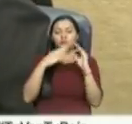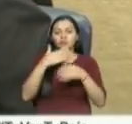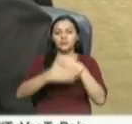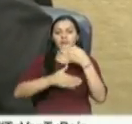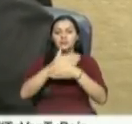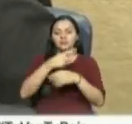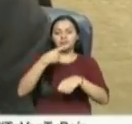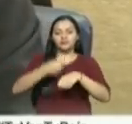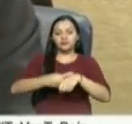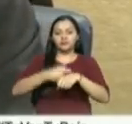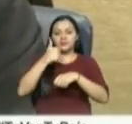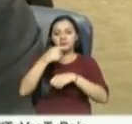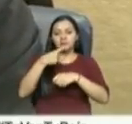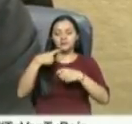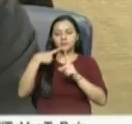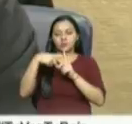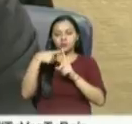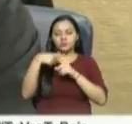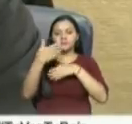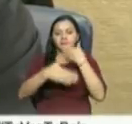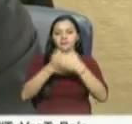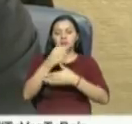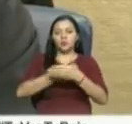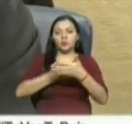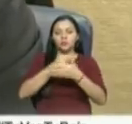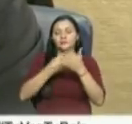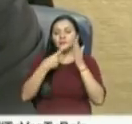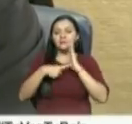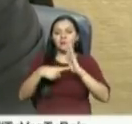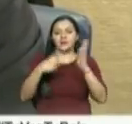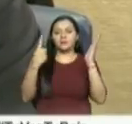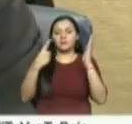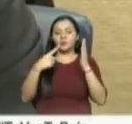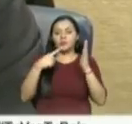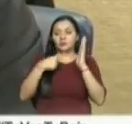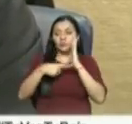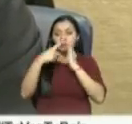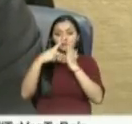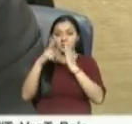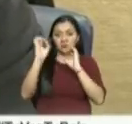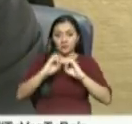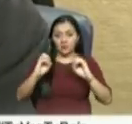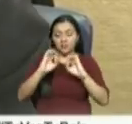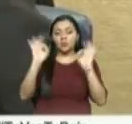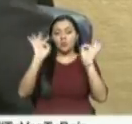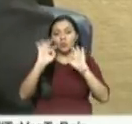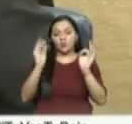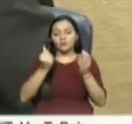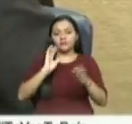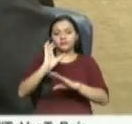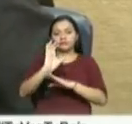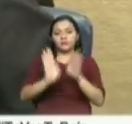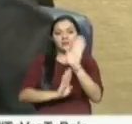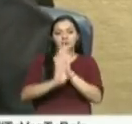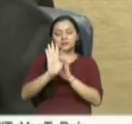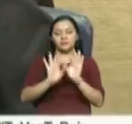pasos concretos en la lucha, por ejemplo, contra la evasión fiscal y para la financiación para el desarrollo y los derechos